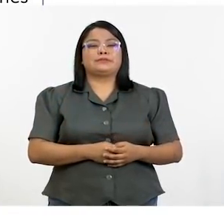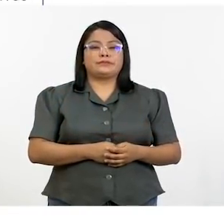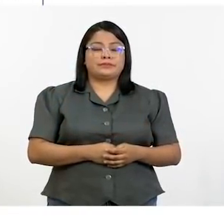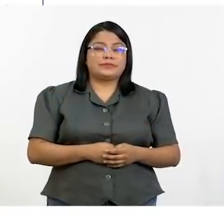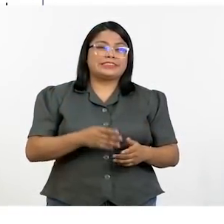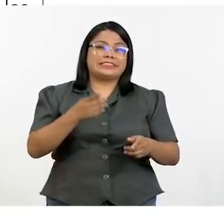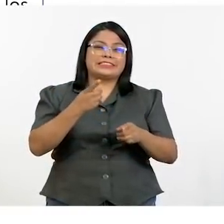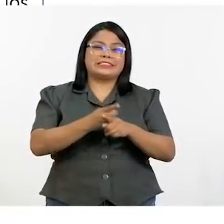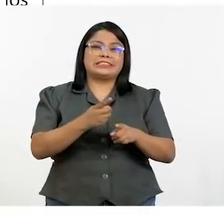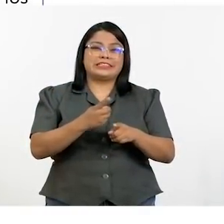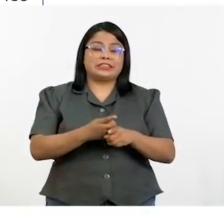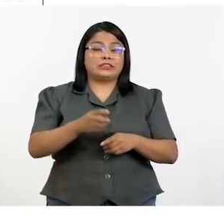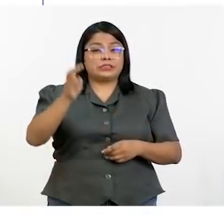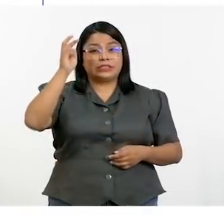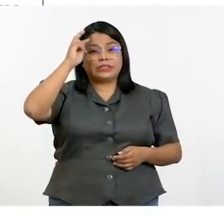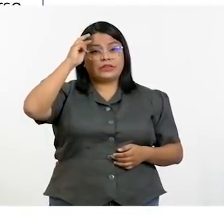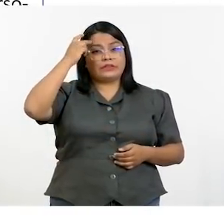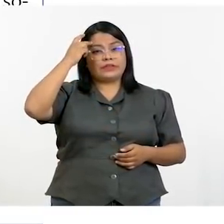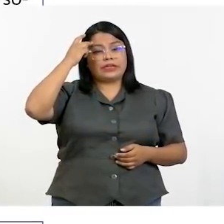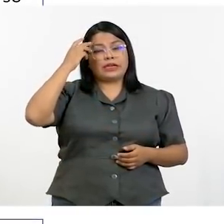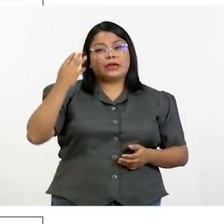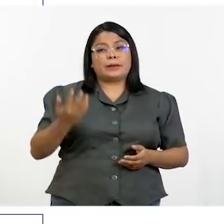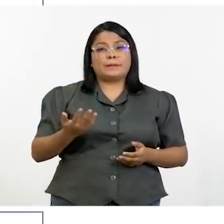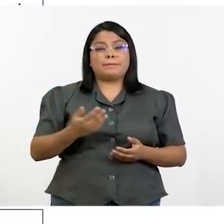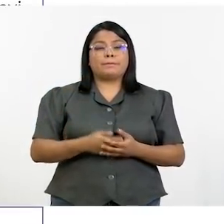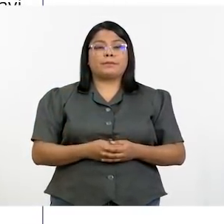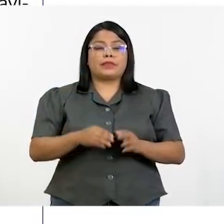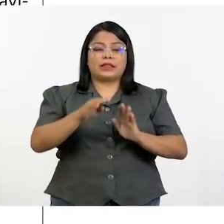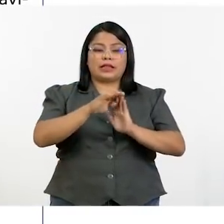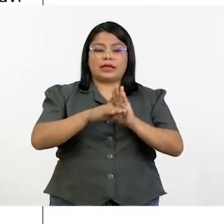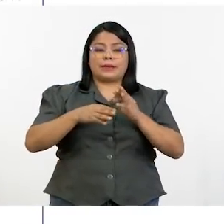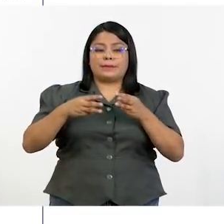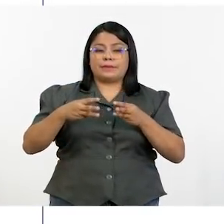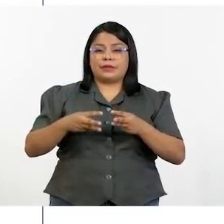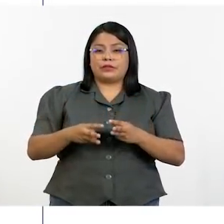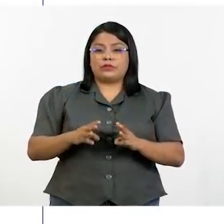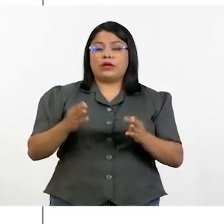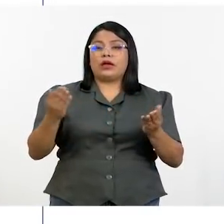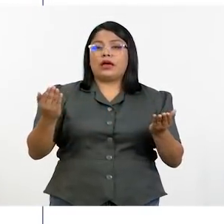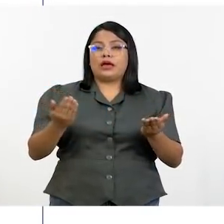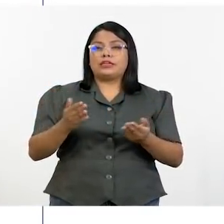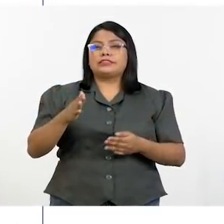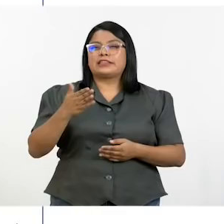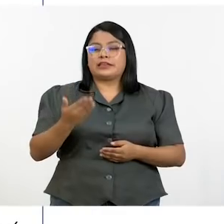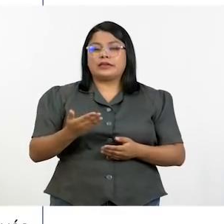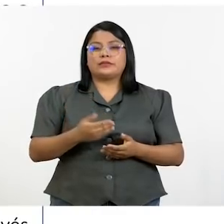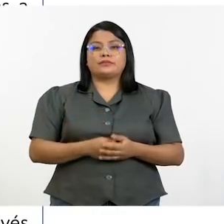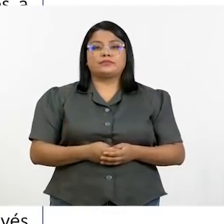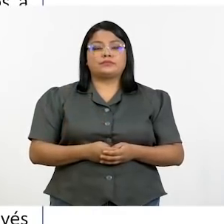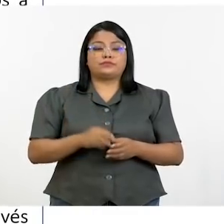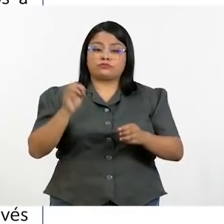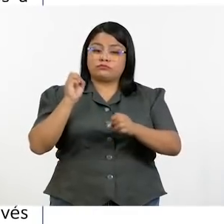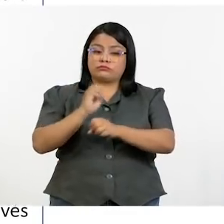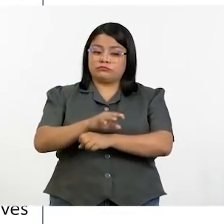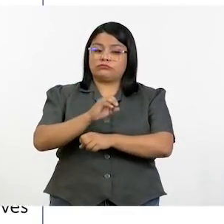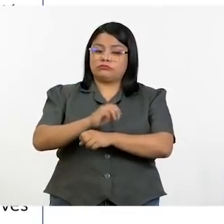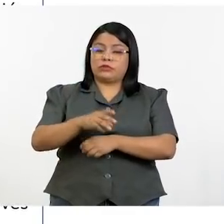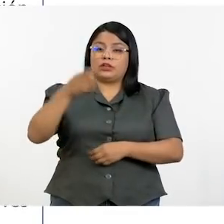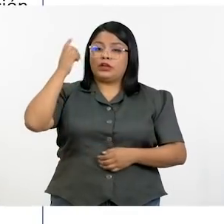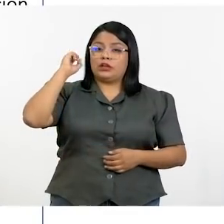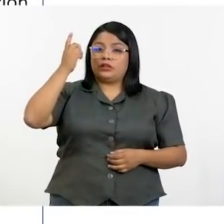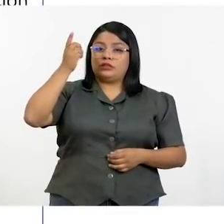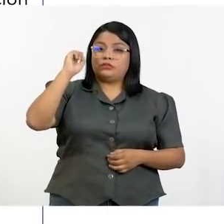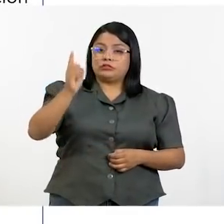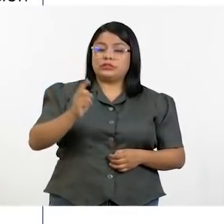Esmeralda. Así es, esto quiere decir, Paola, que la guía metodológica lo que hace es darle sugerencias